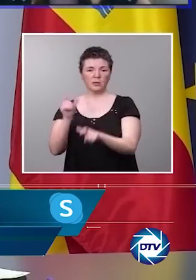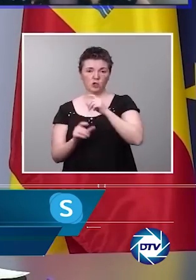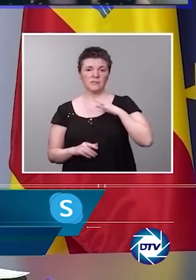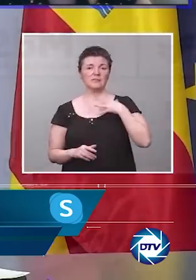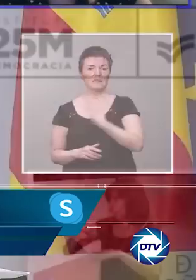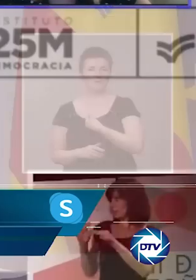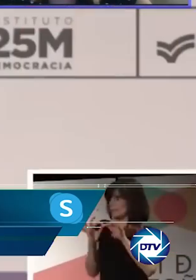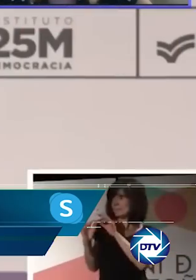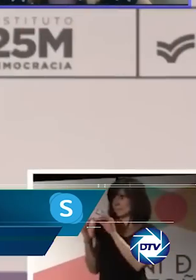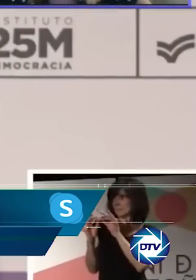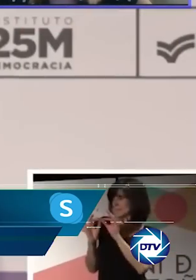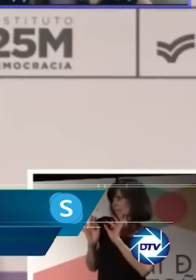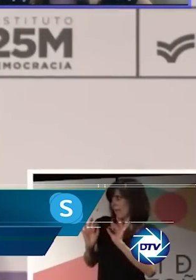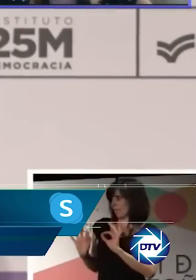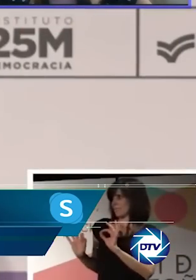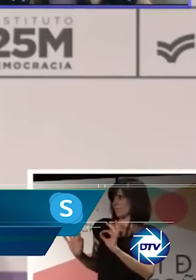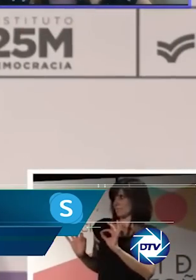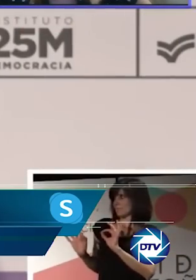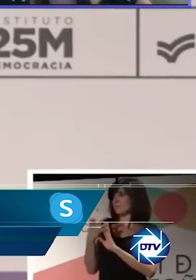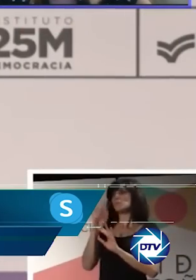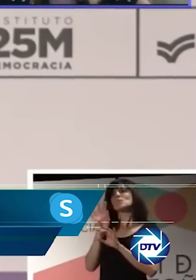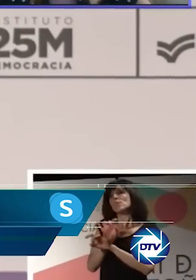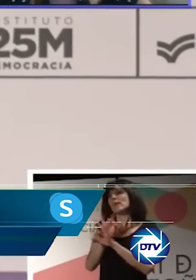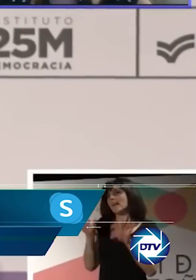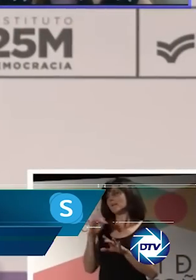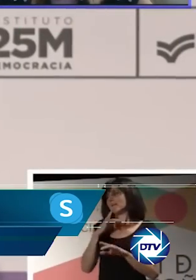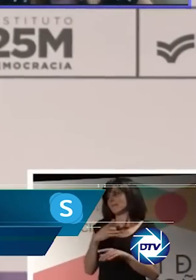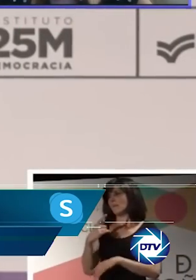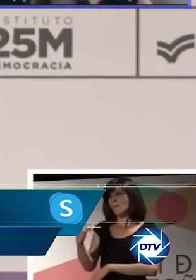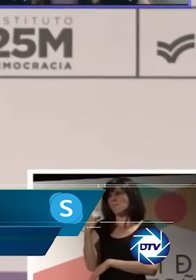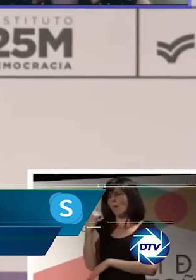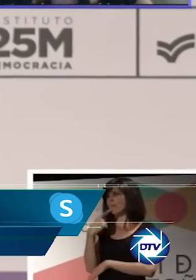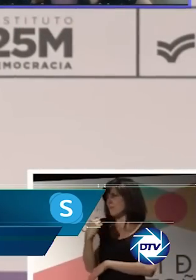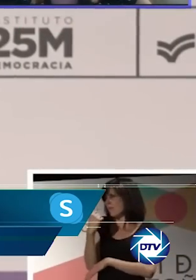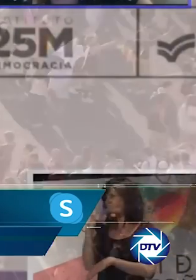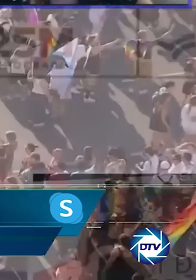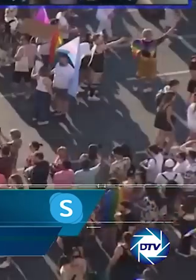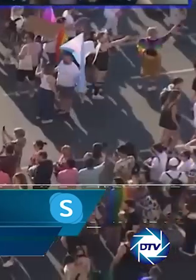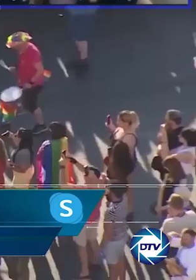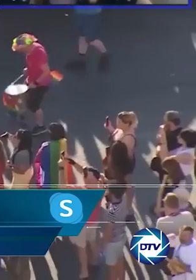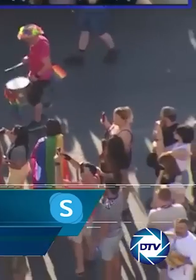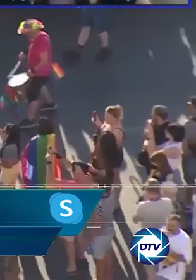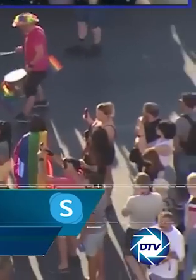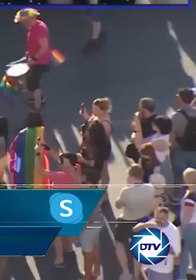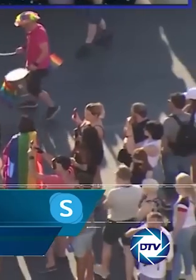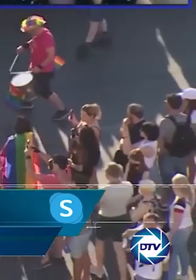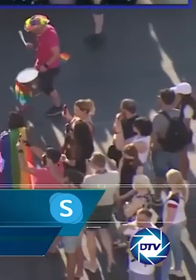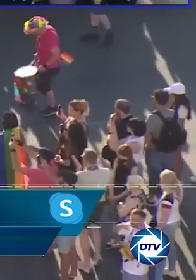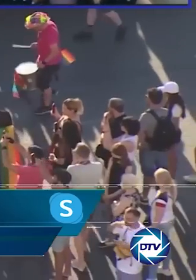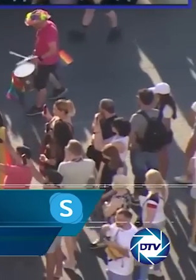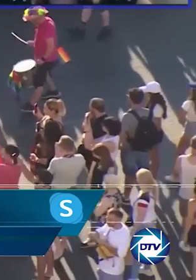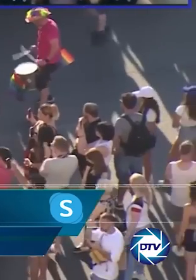años y después de realizar varios estudios, de que las personas trans que se sometían a todo este proceso de hormonación y a